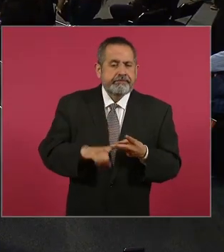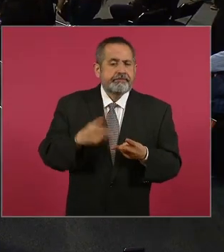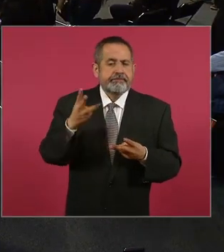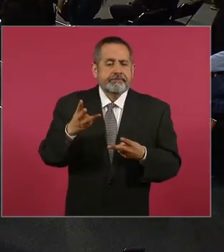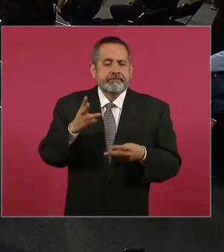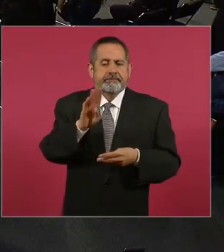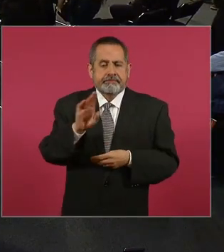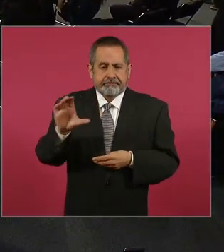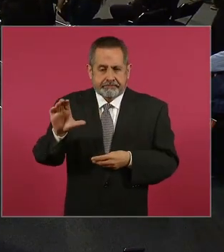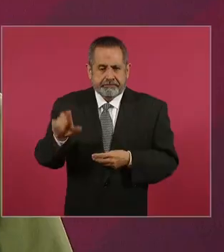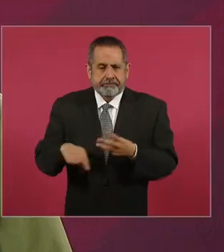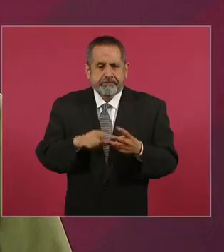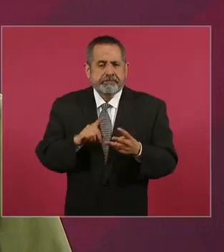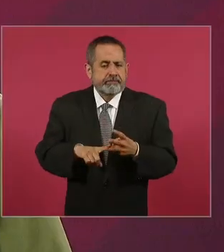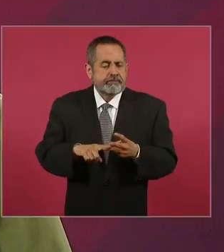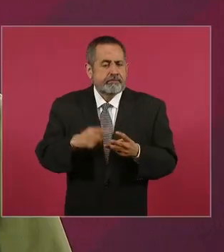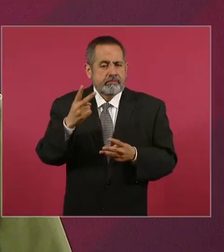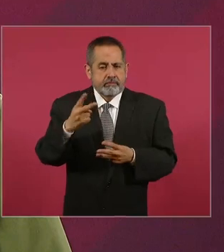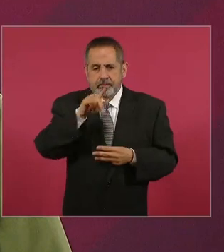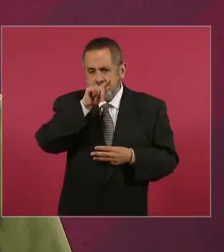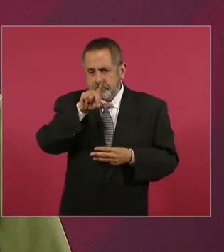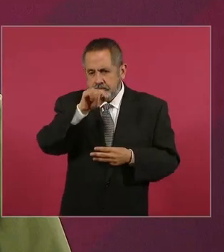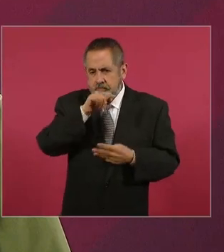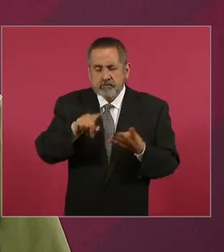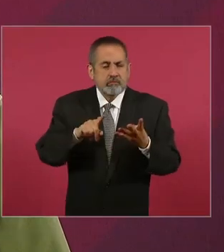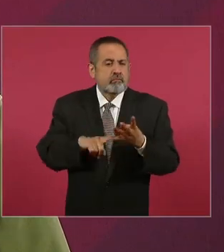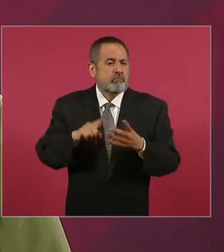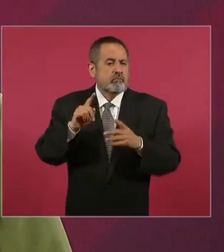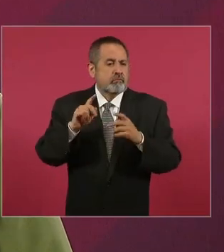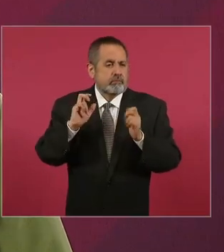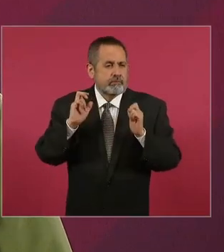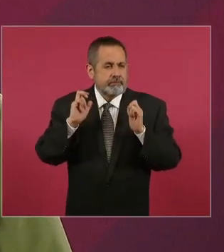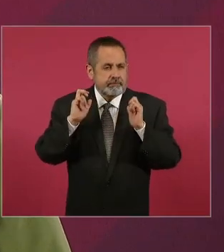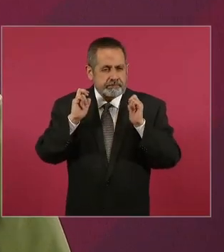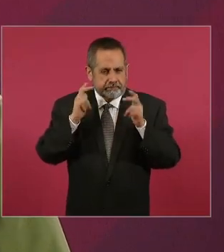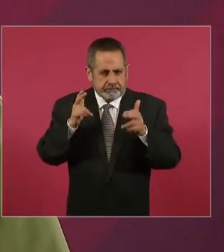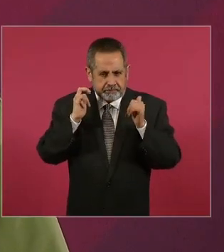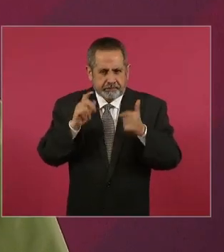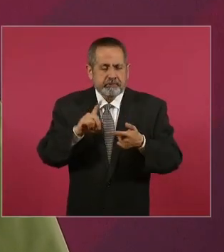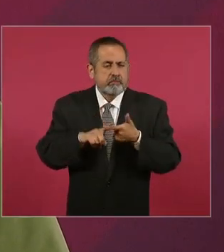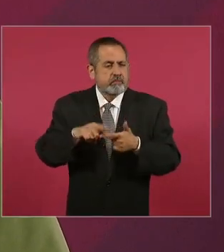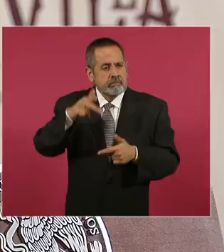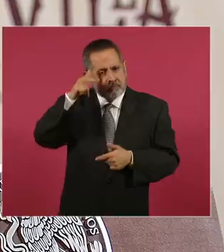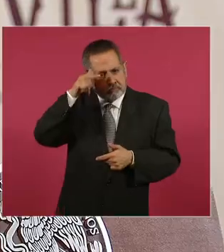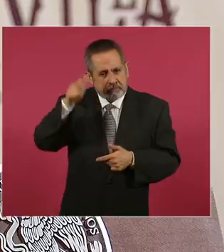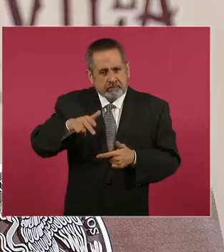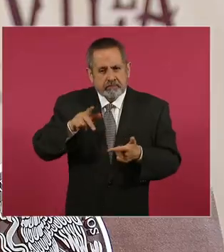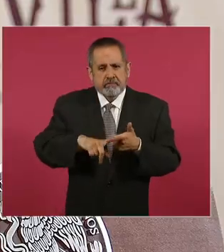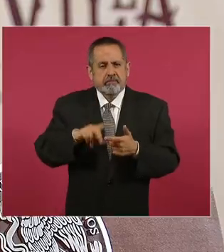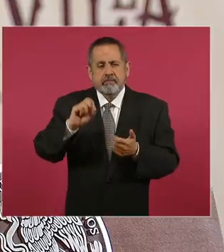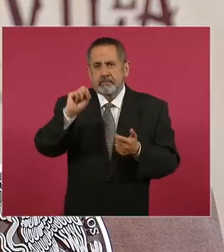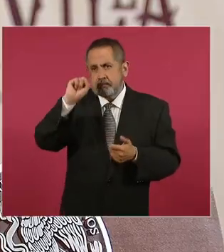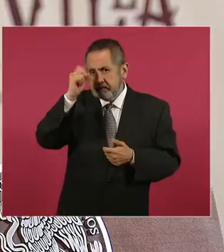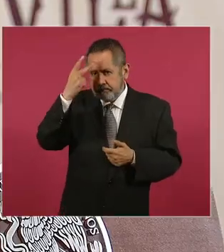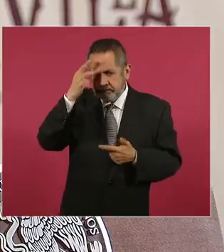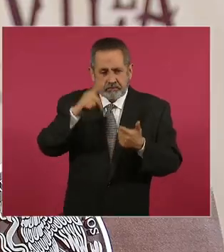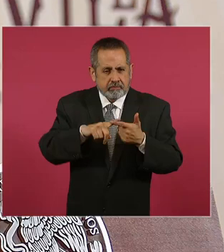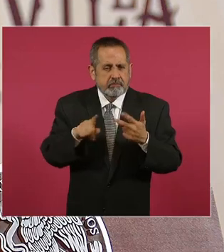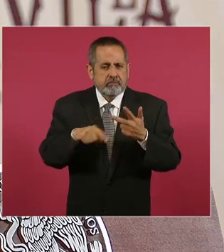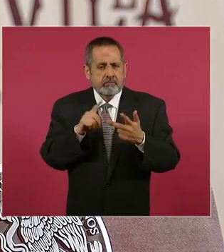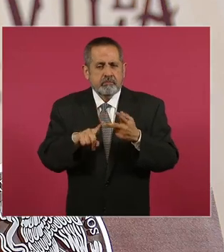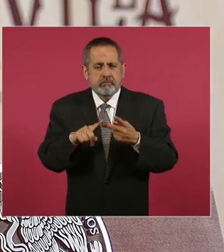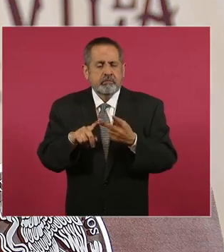Baja California, 2 en Jalisco, 1 en Chiapas, 1 en Hidalgo, 1 en San Luis Potosí y 1